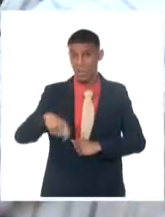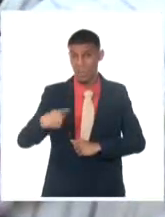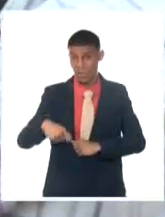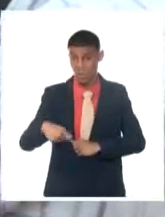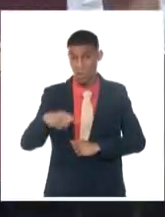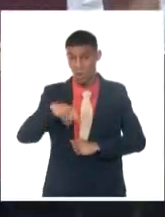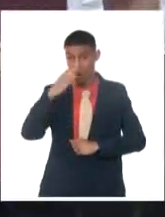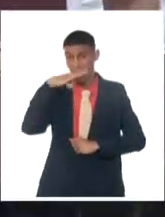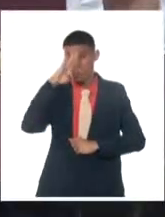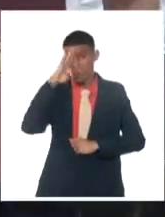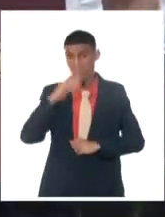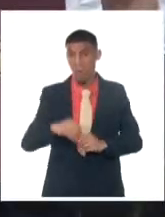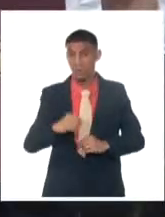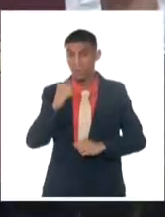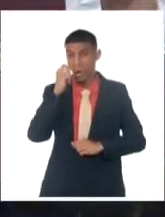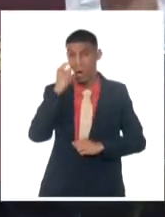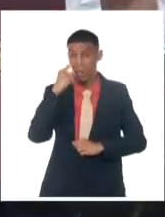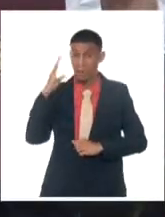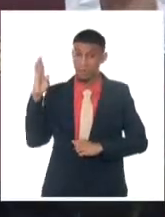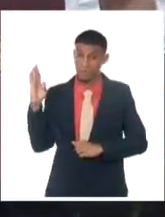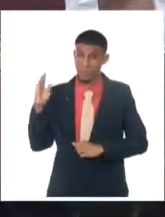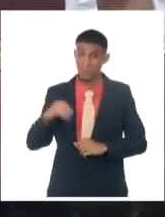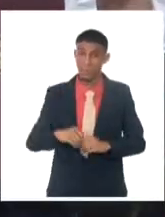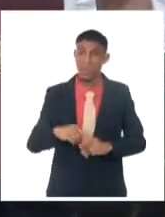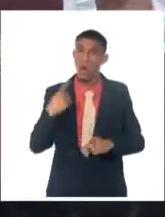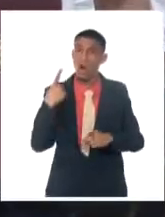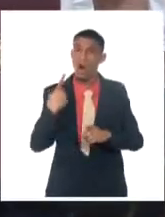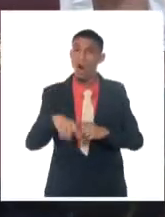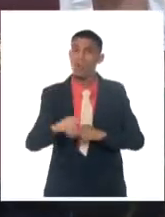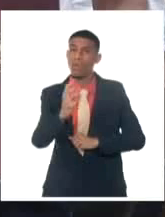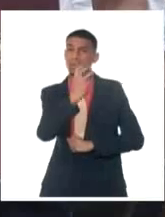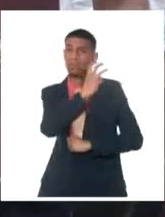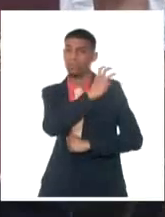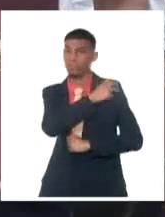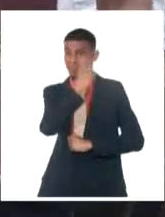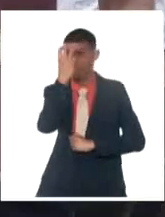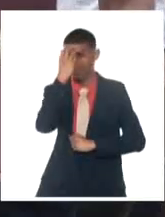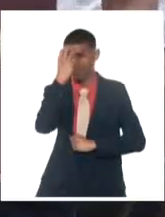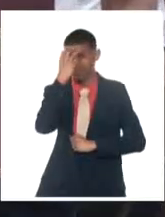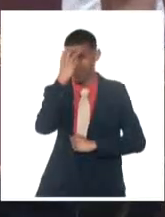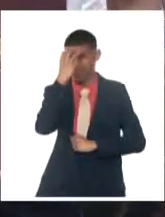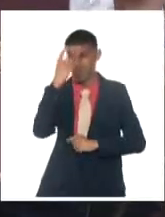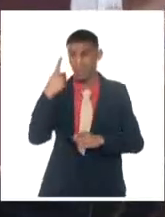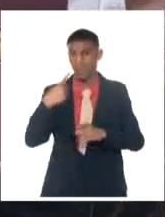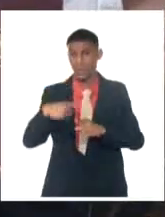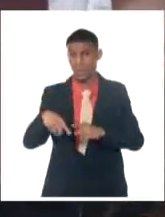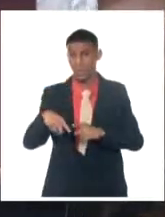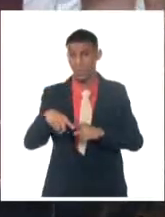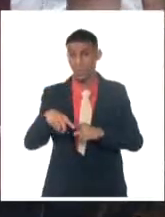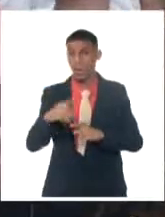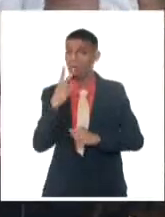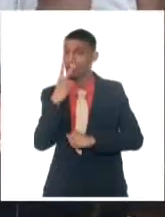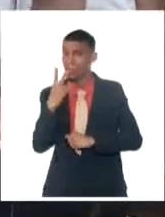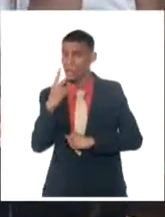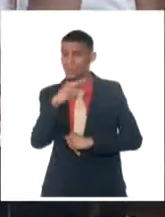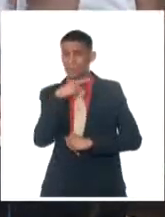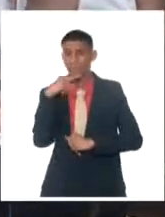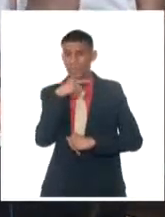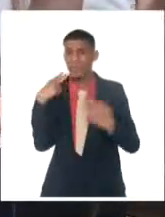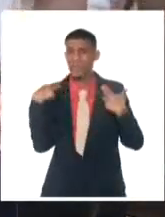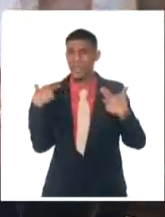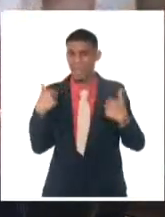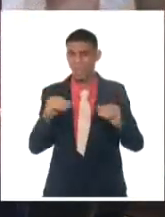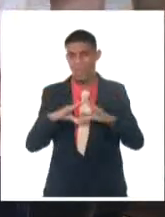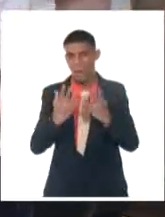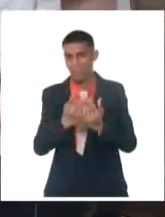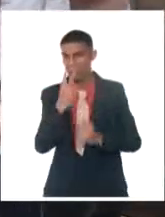en Cuba Rubén Remigio ferro y el coronel general Dimitri aristof director general de servicio Federal